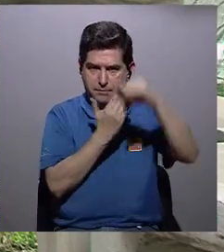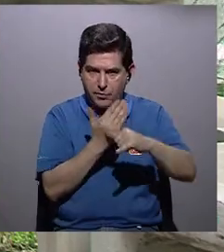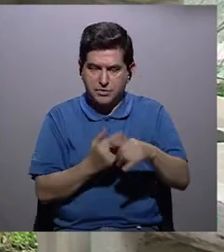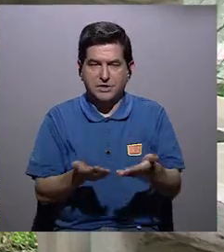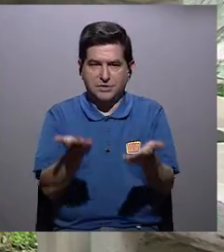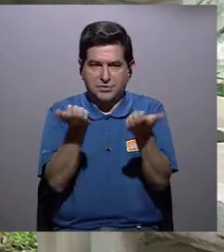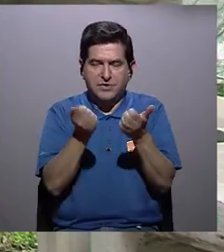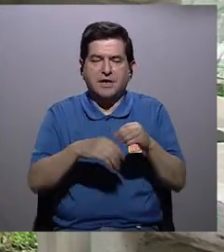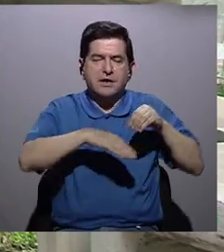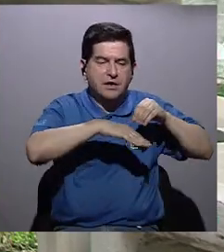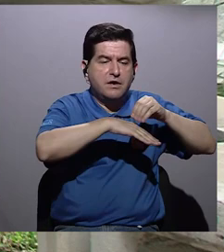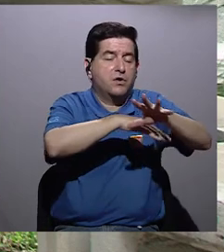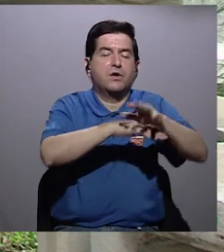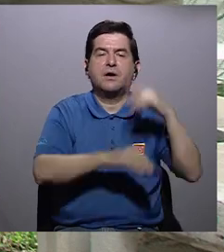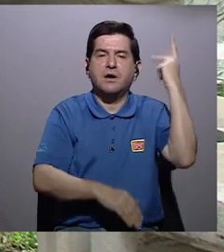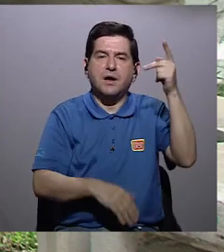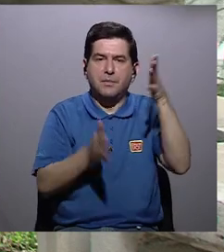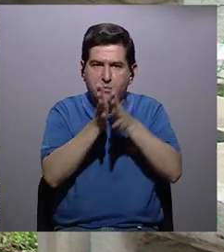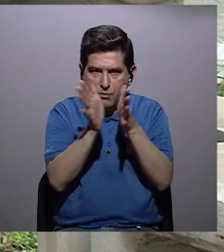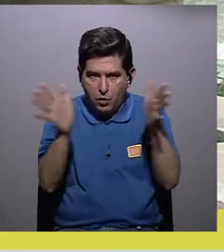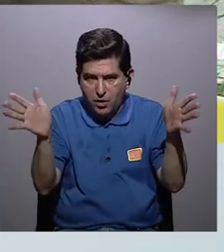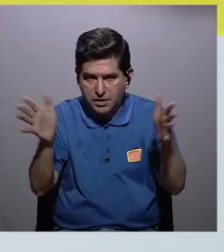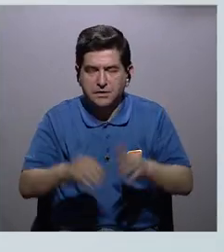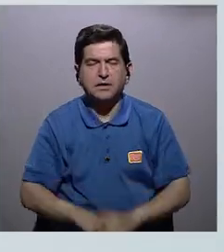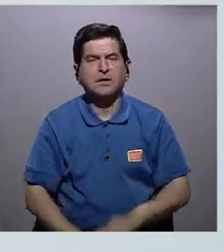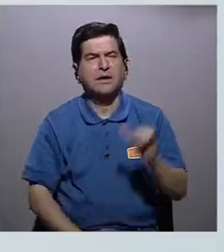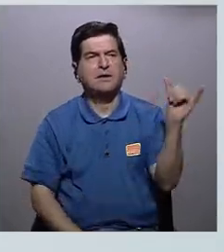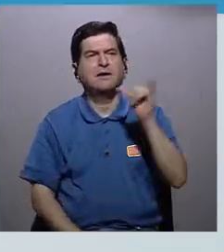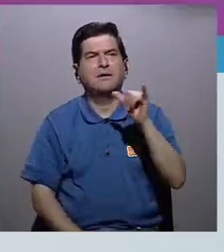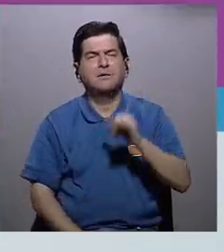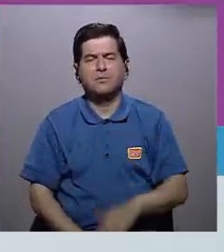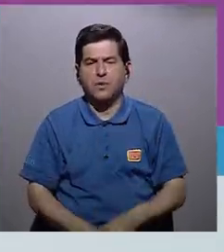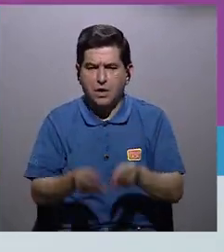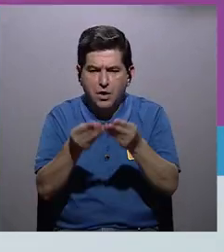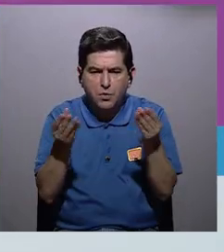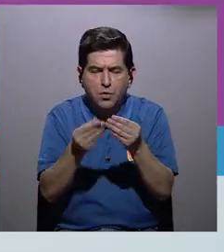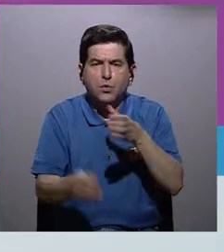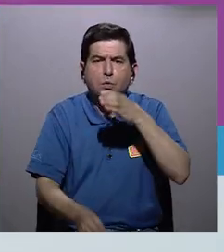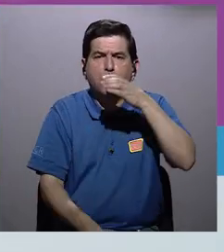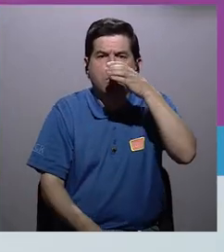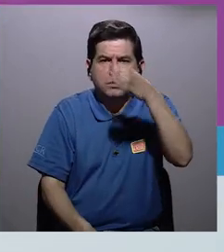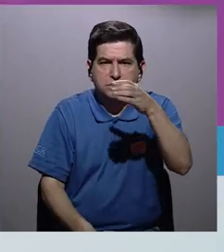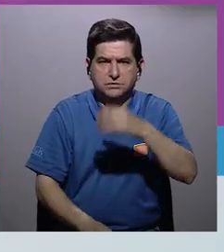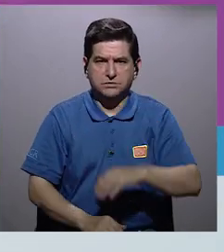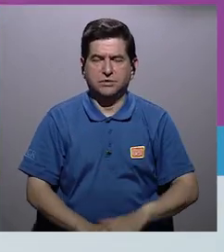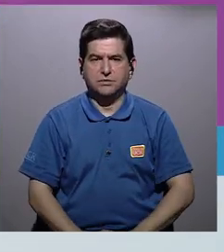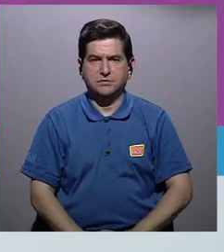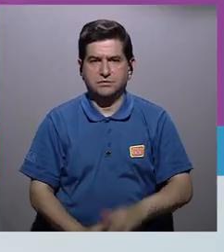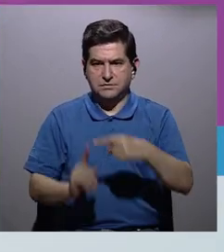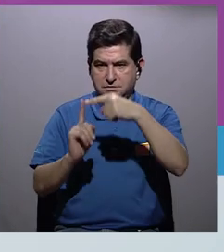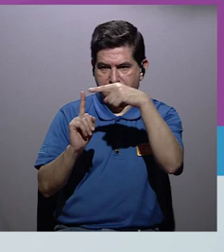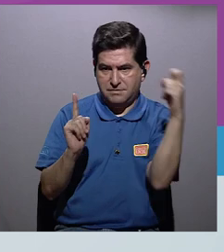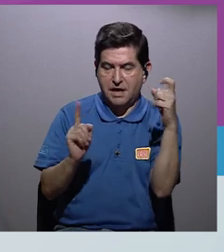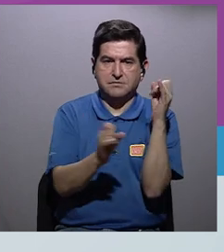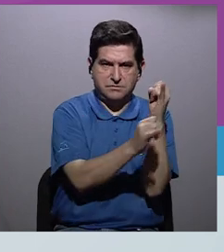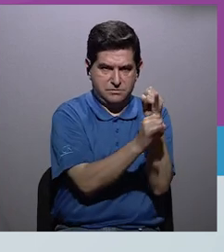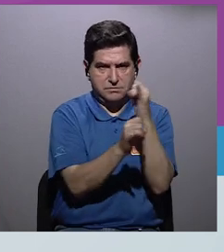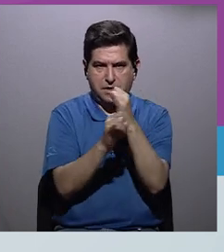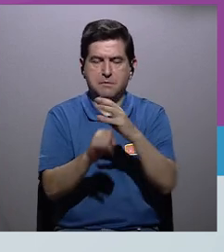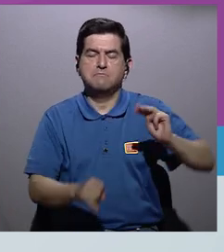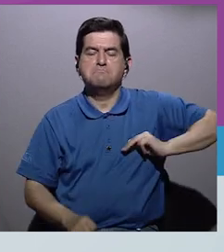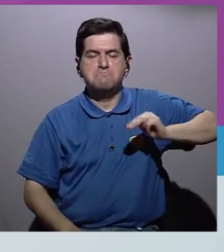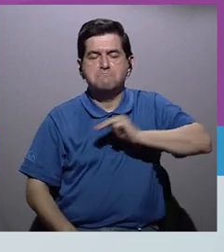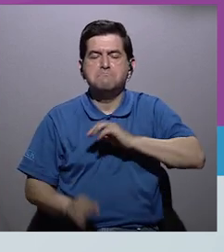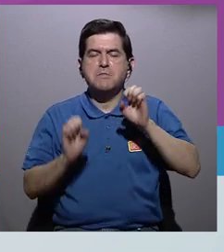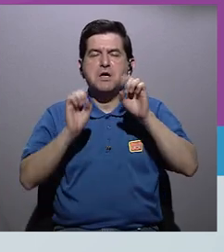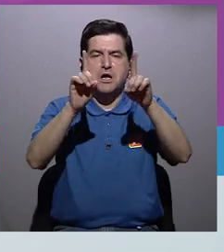tener consecuencias en las políticas públicas, para generar recomendaciones por parte de las instituciones, ya sea el Ministerio